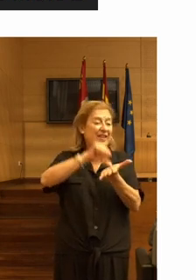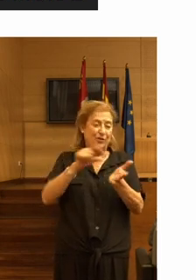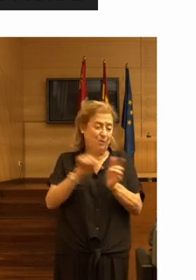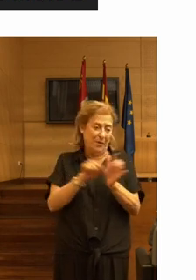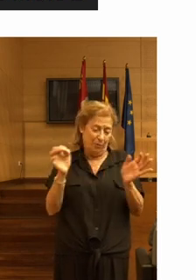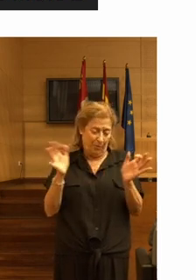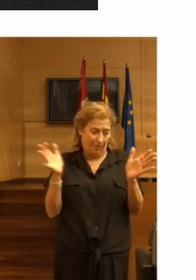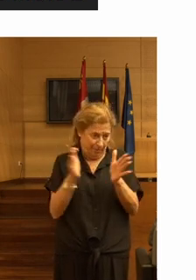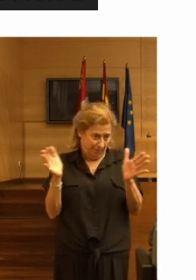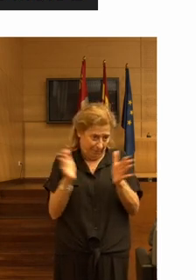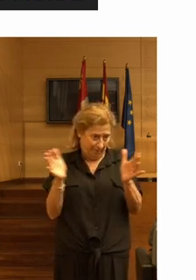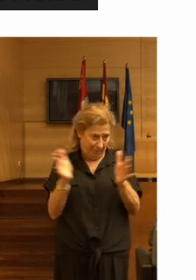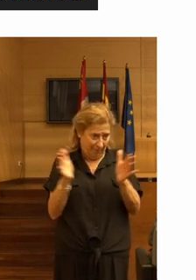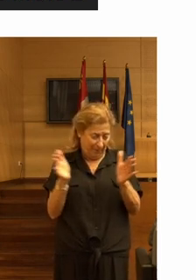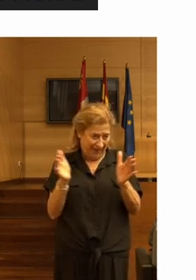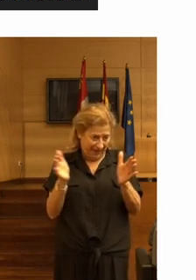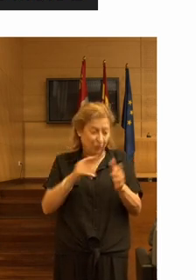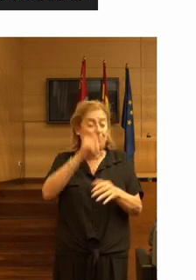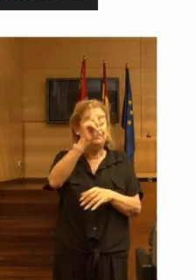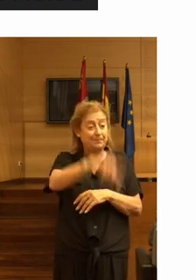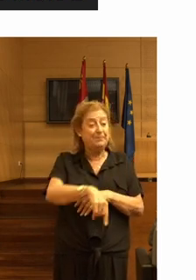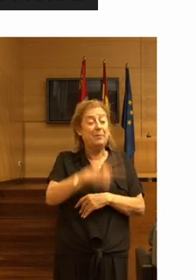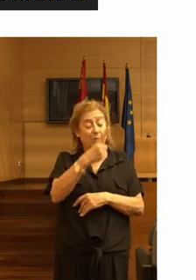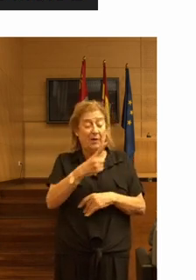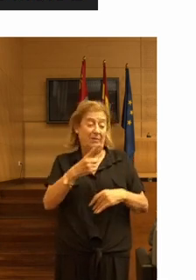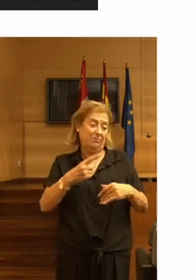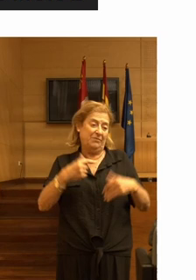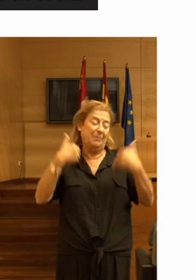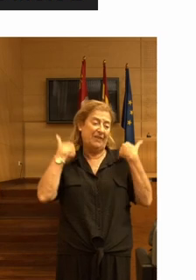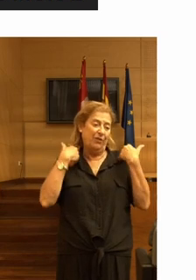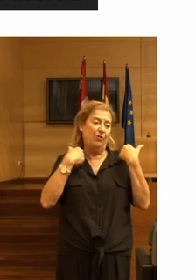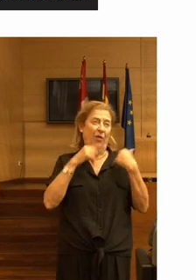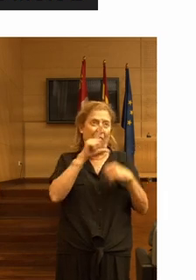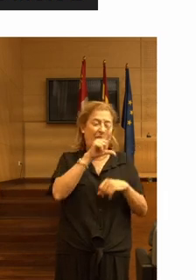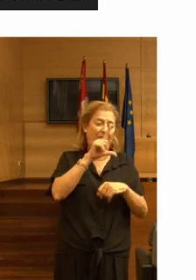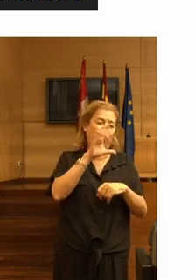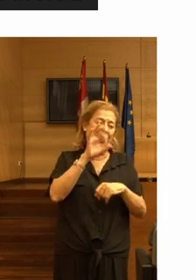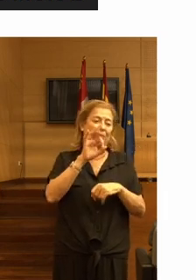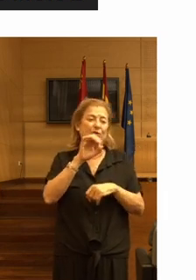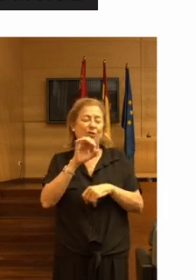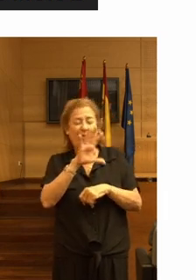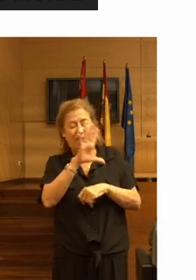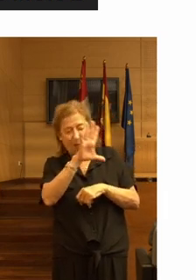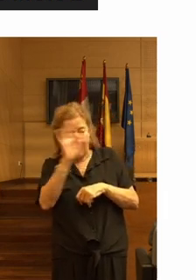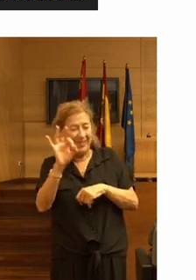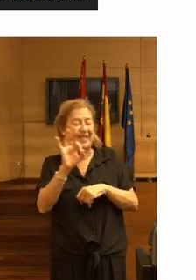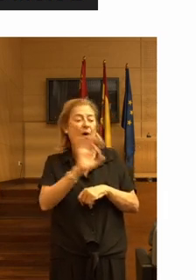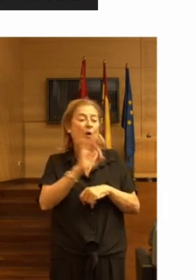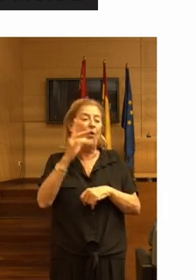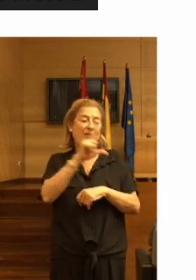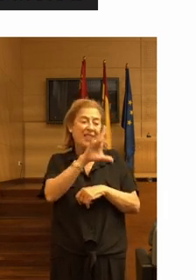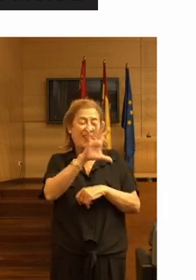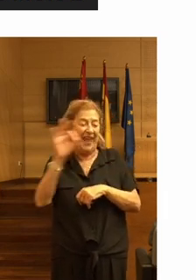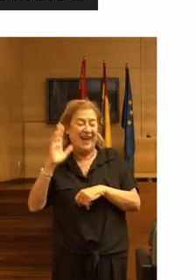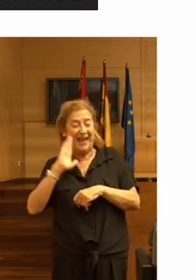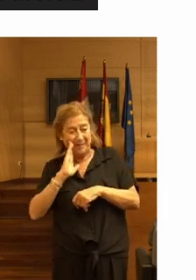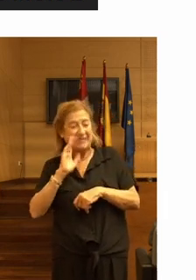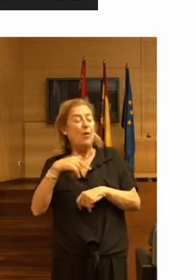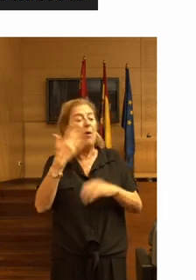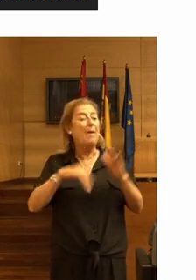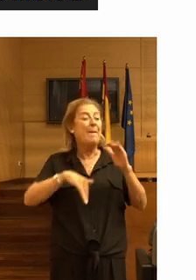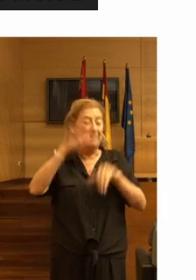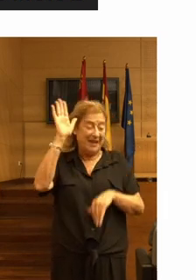relativamente pequeñitos, pero bueno, también hay una representación de centros entre 101 y 150 camas, y luego pues